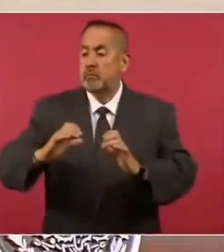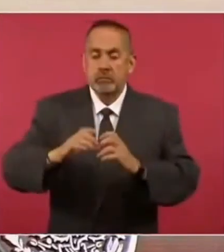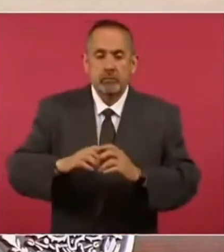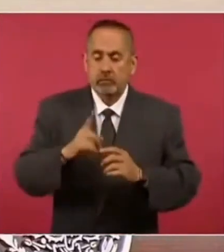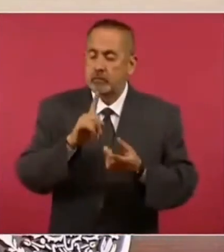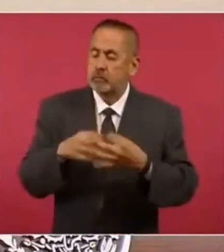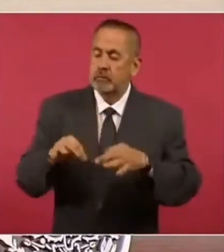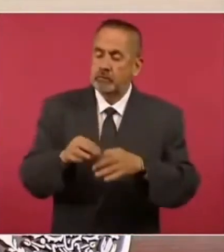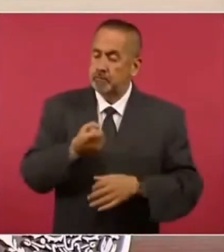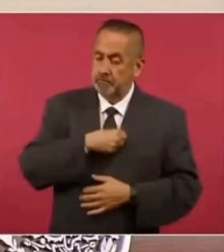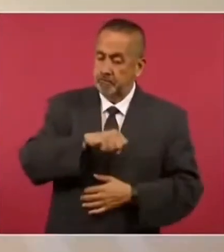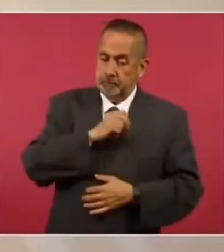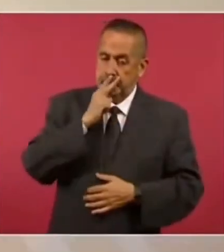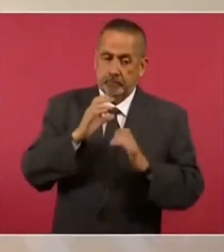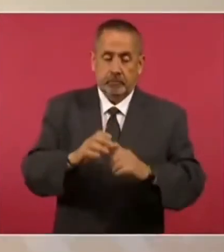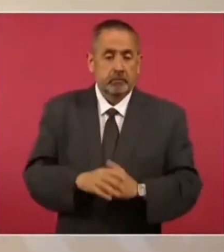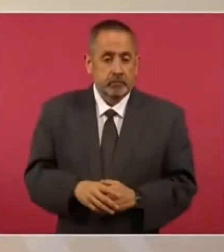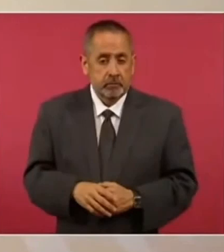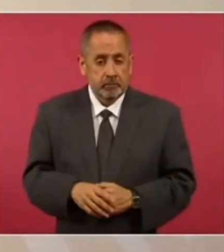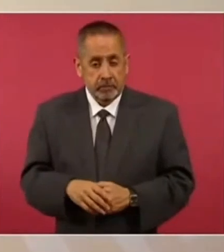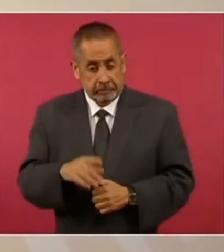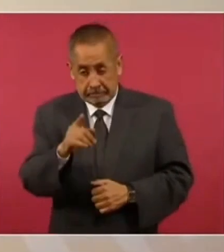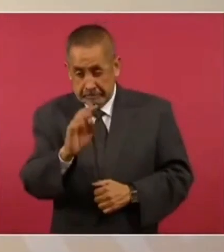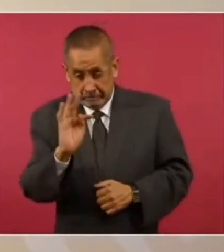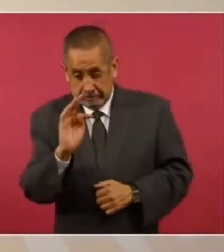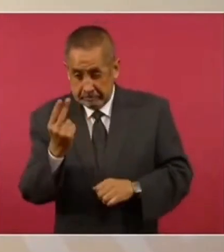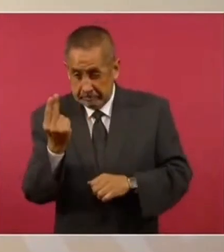nuestra salud. Y si hace falta explicación